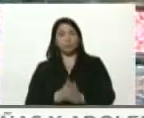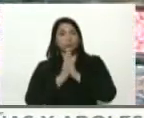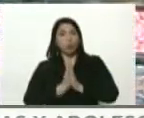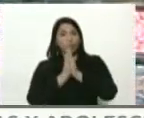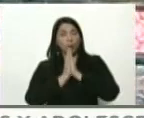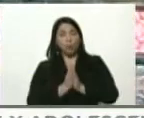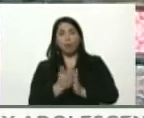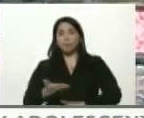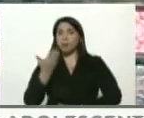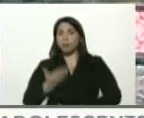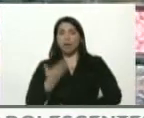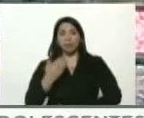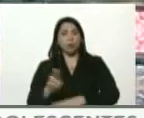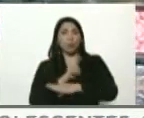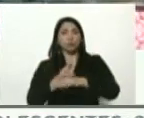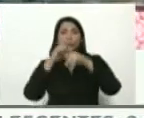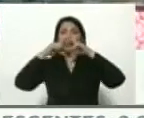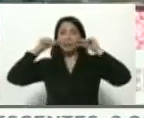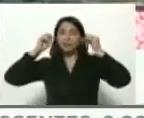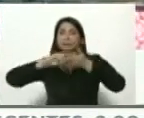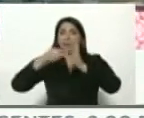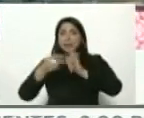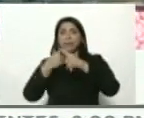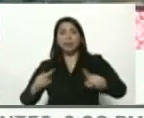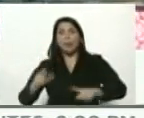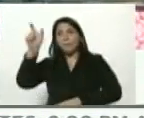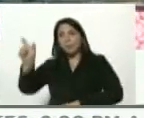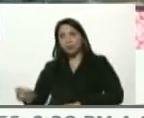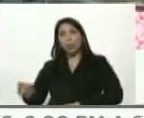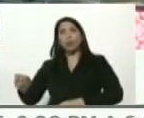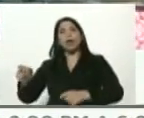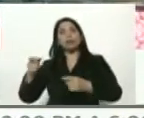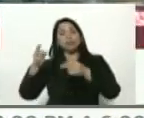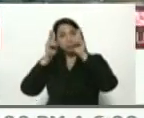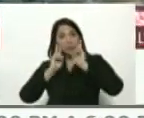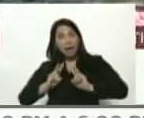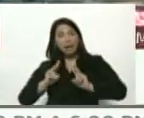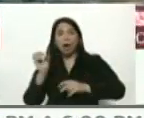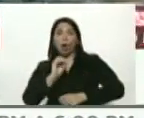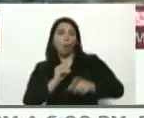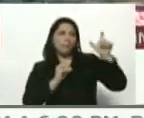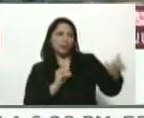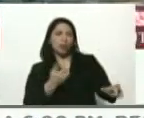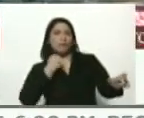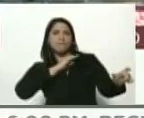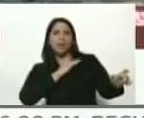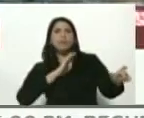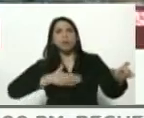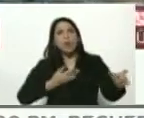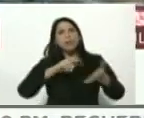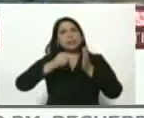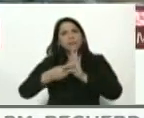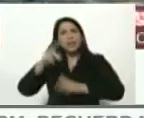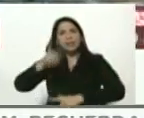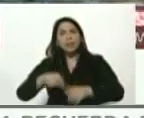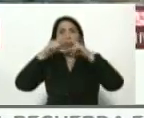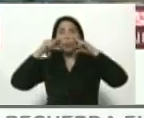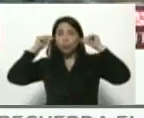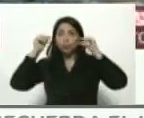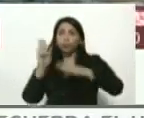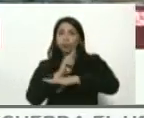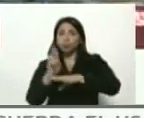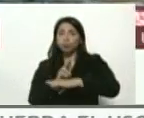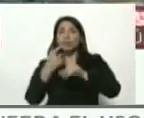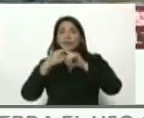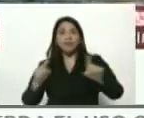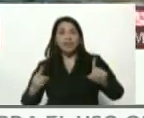puede significar la diferencia entre una persona sana y una persona enferma. Puede significar la diferencia